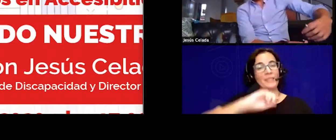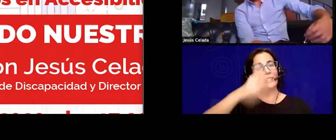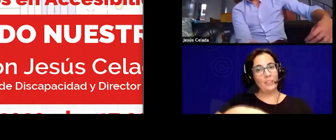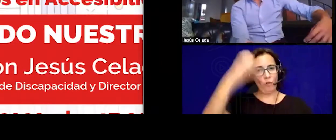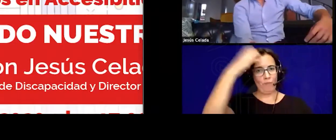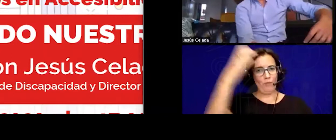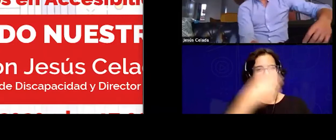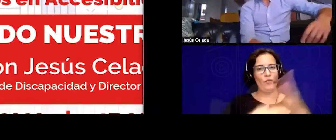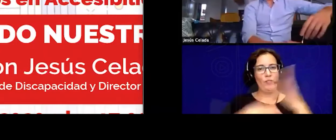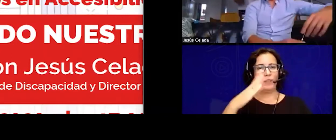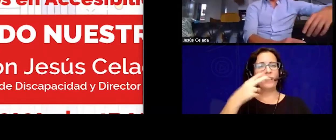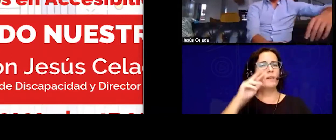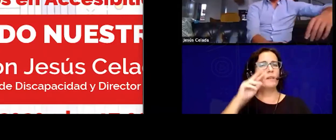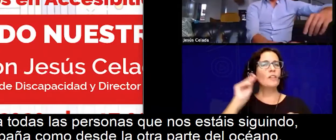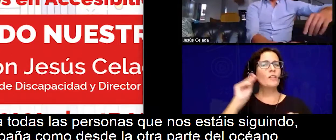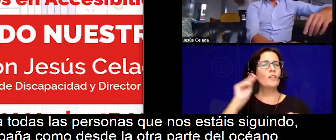Discapacidad.